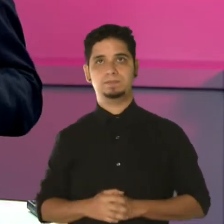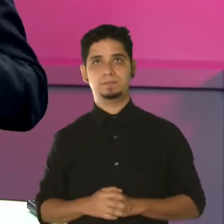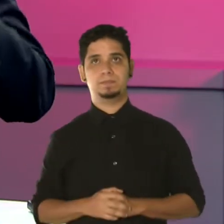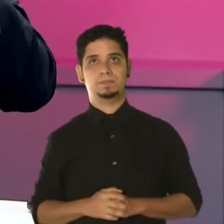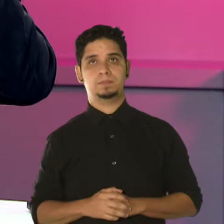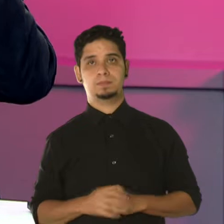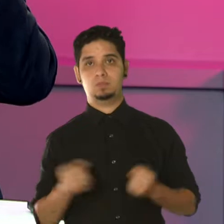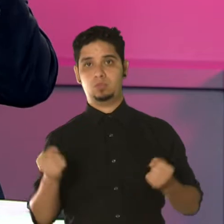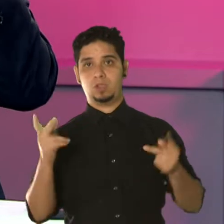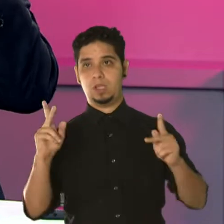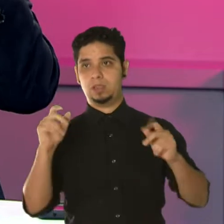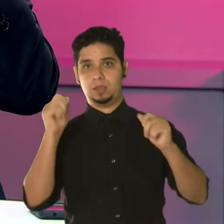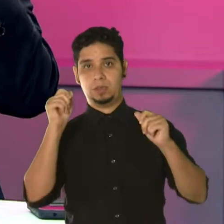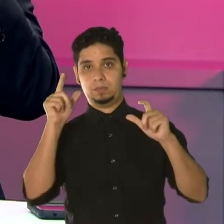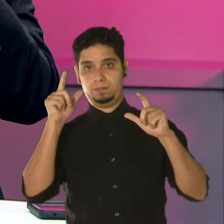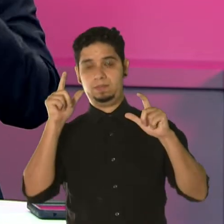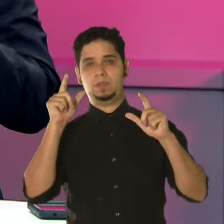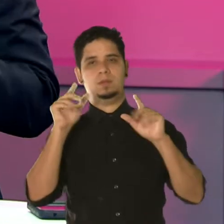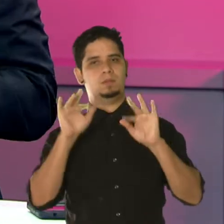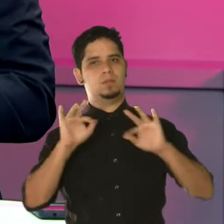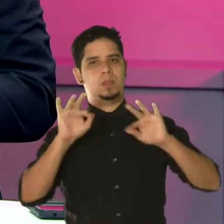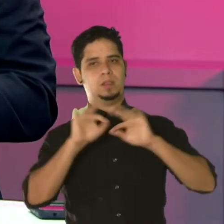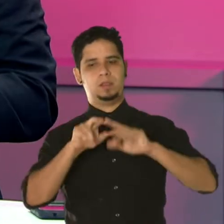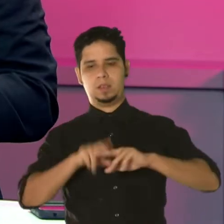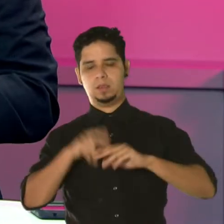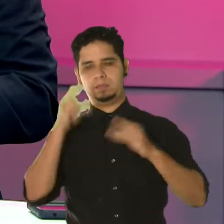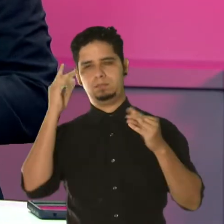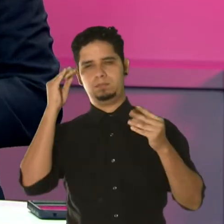impresionado mucho y que hay que entonces repensar cómo